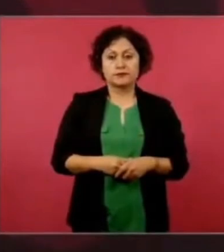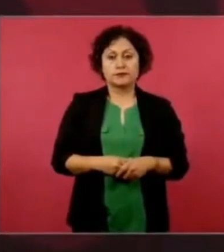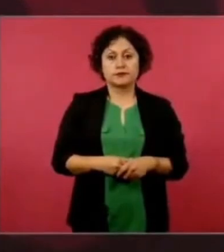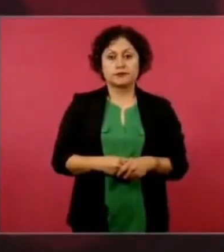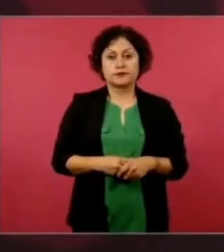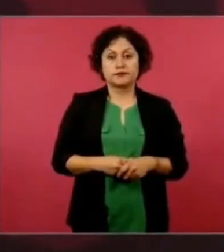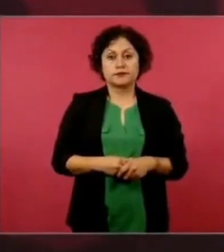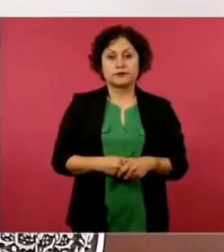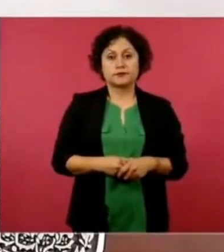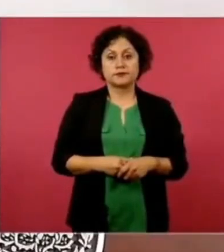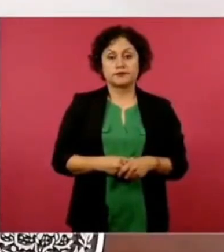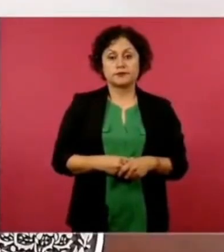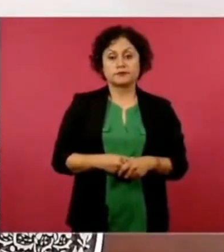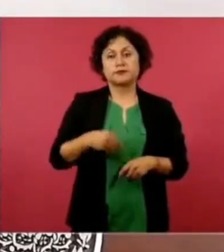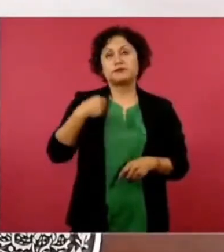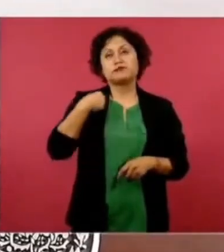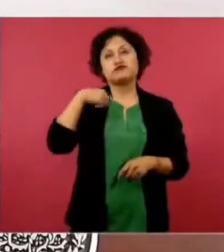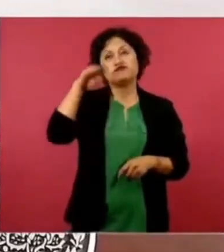digo, ¿quién?